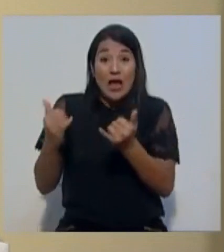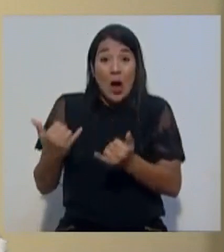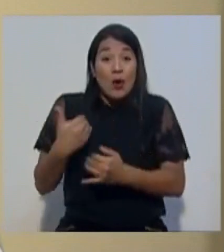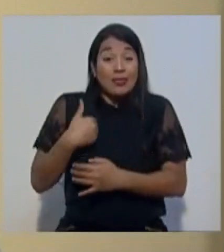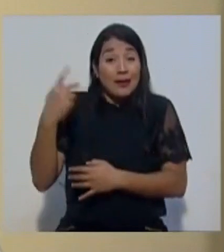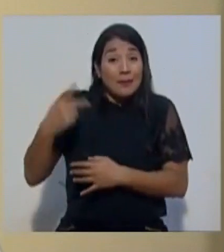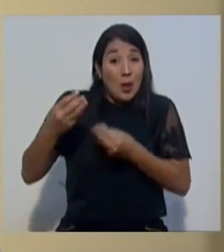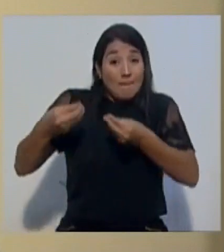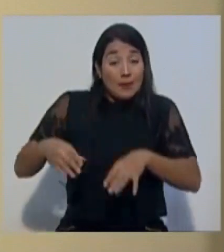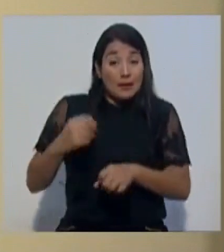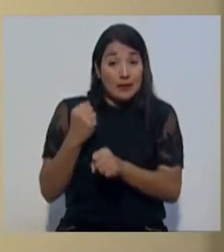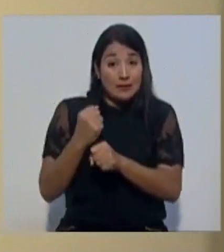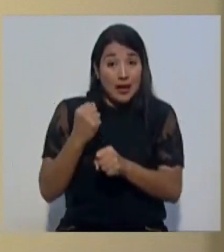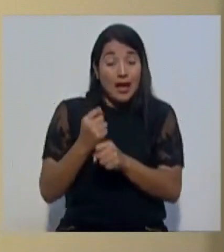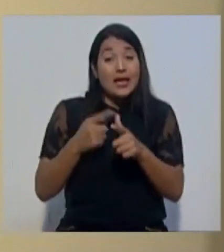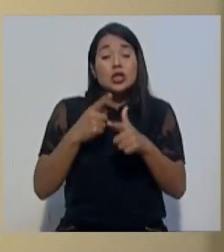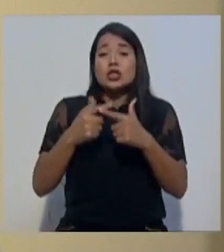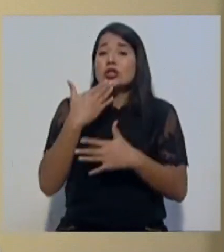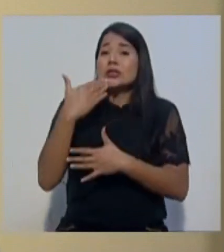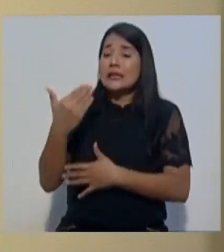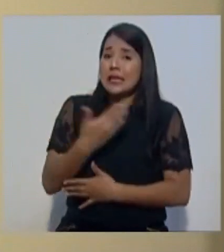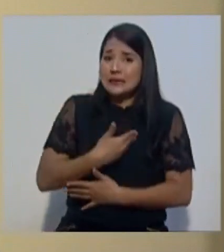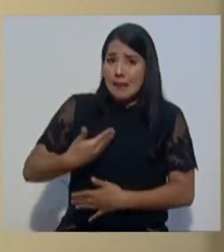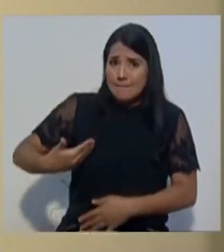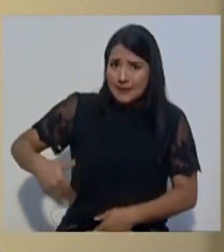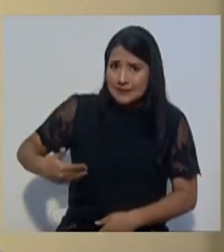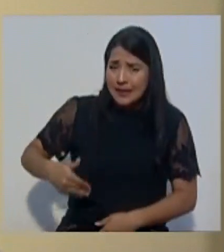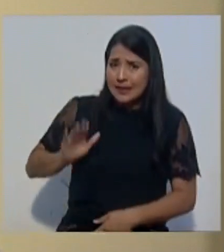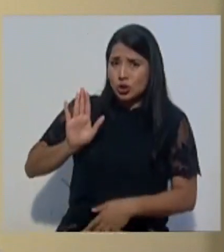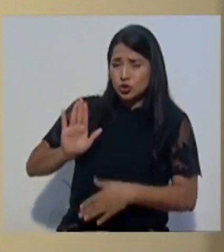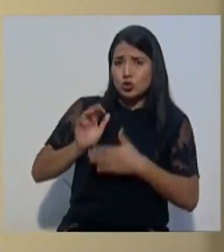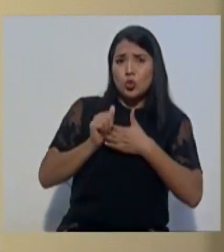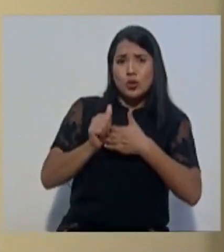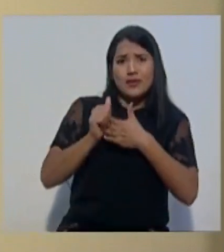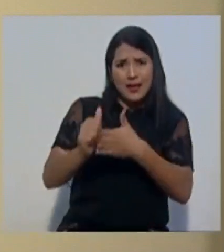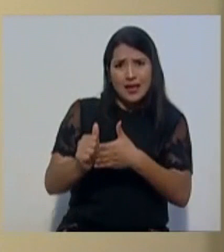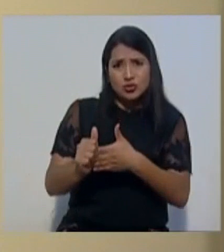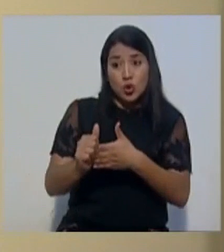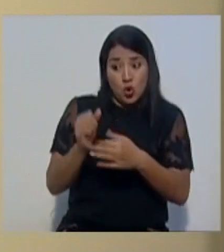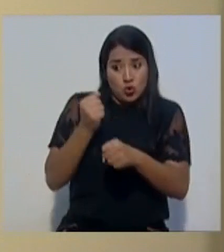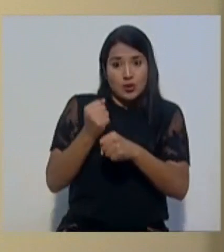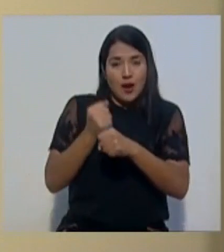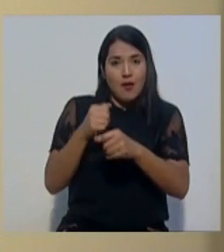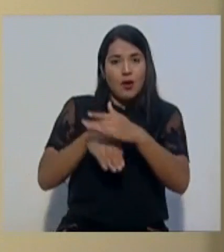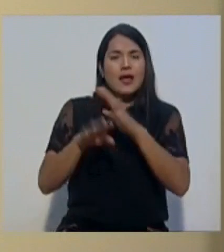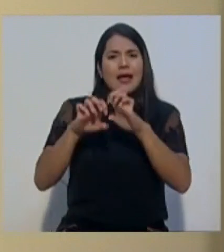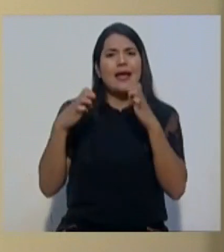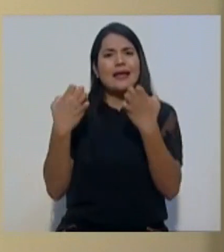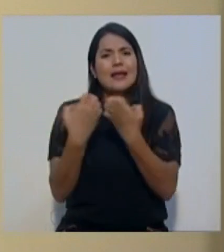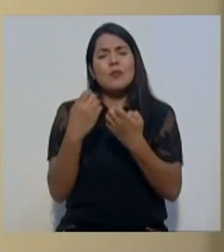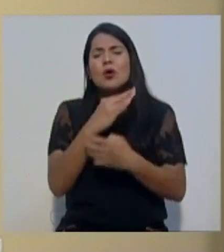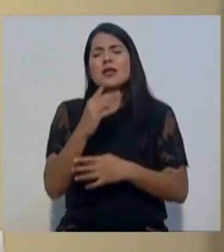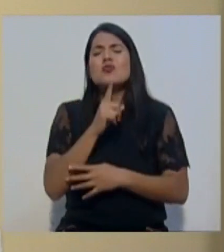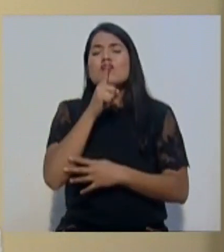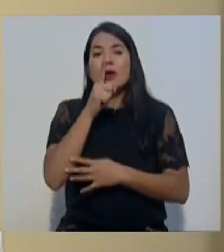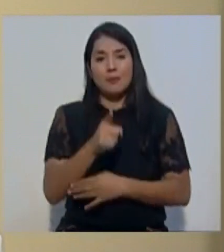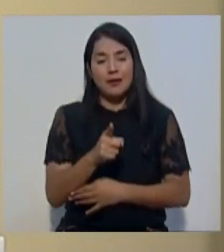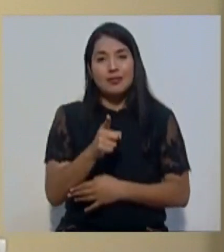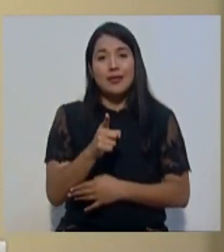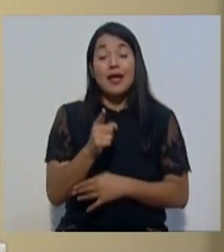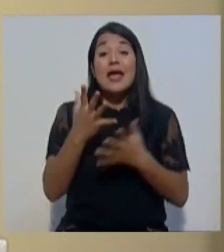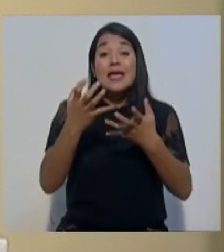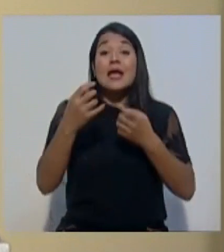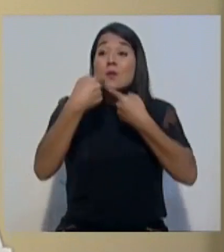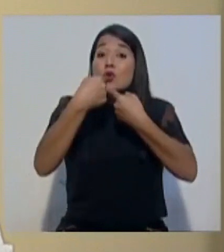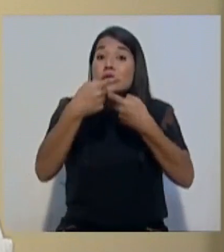peligran. Entonces, agradecer, presidente, el liderazgo de este trabajo en equipo y realmente, pues,